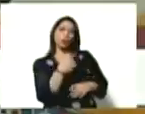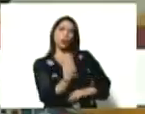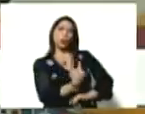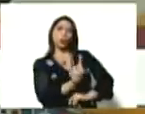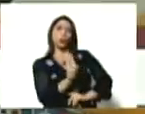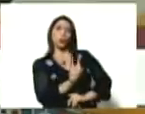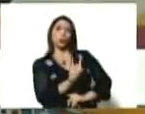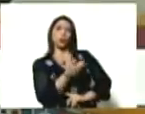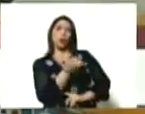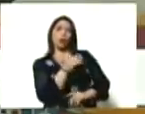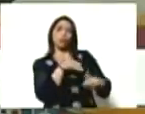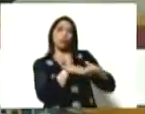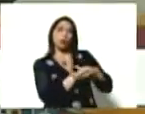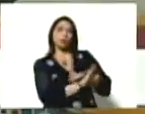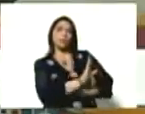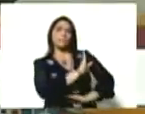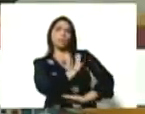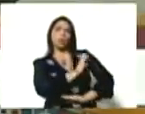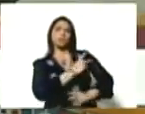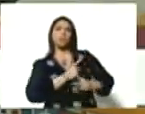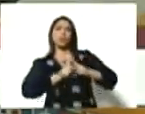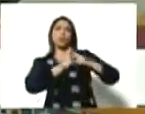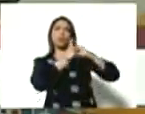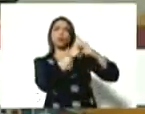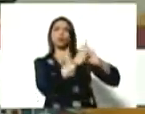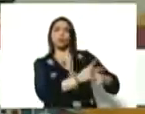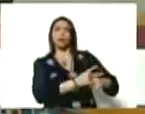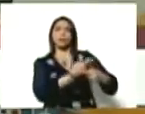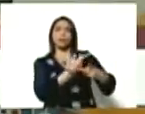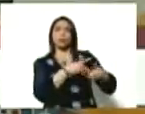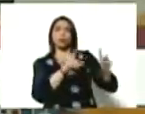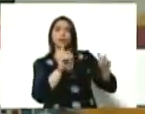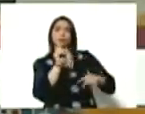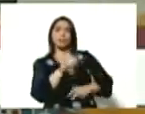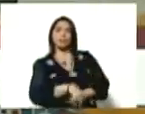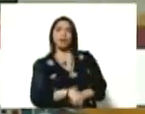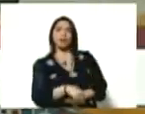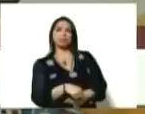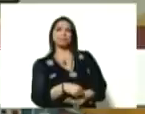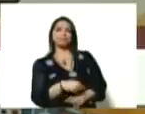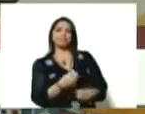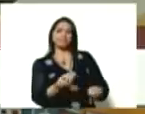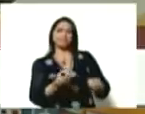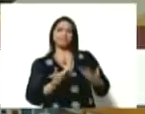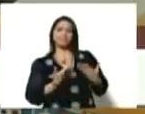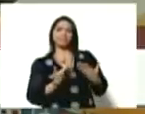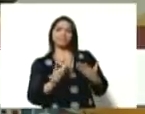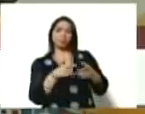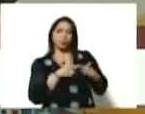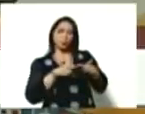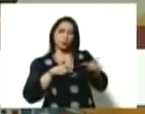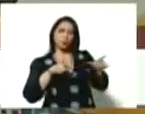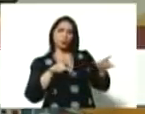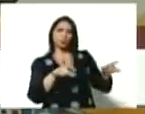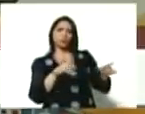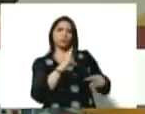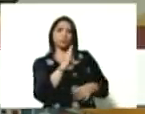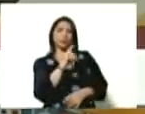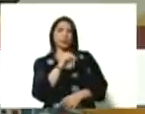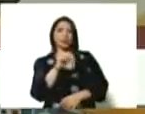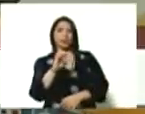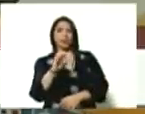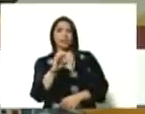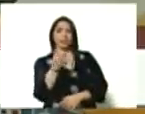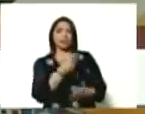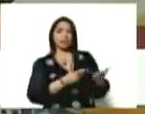está salvaguardado por mi voluntad democrática, pero también por las condiciones que me brinda el espacio que el CNE ha diseñado